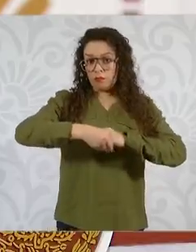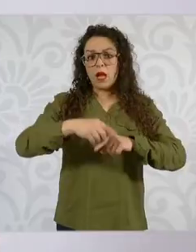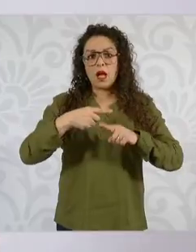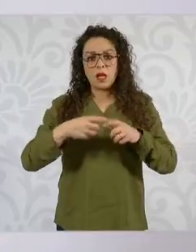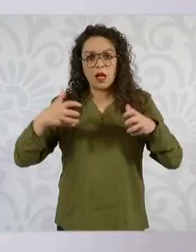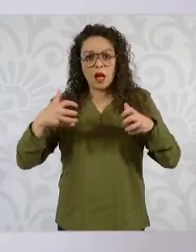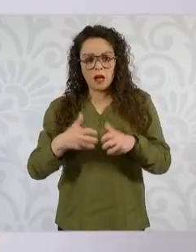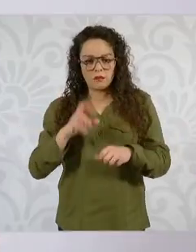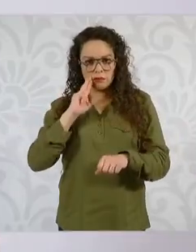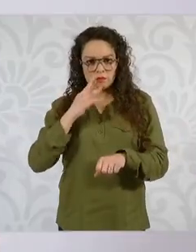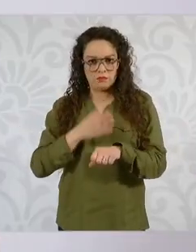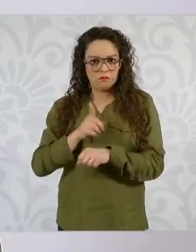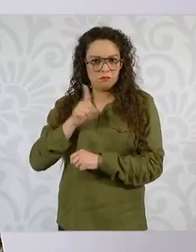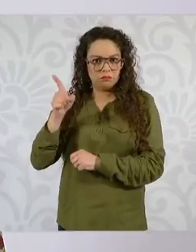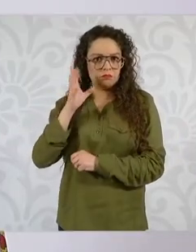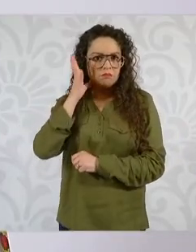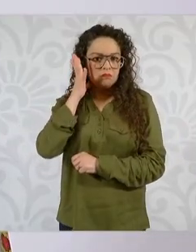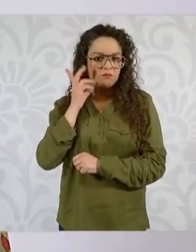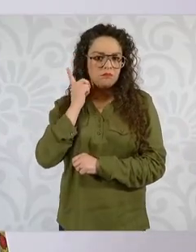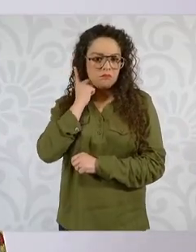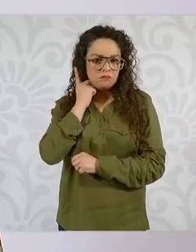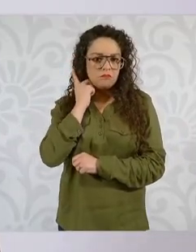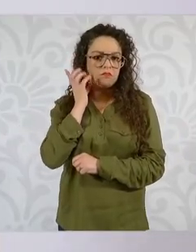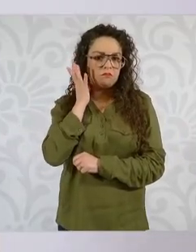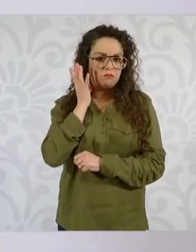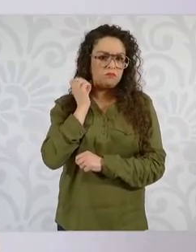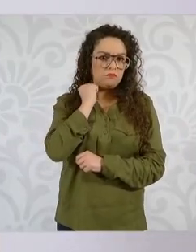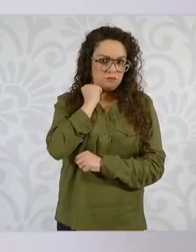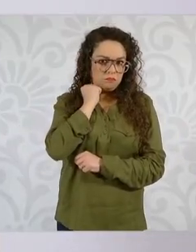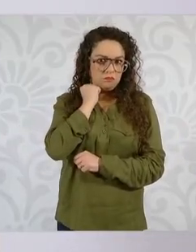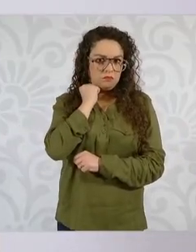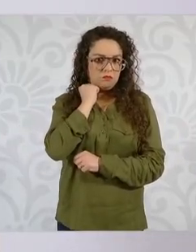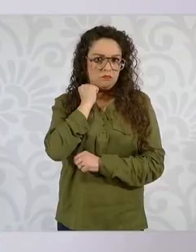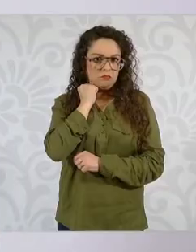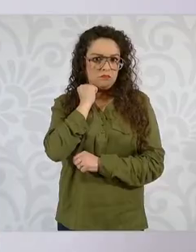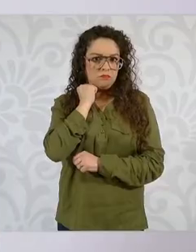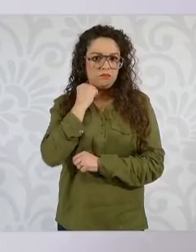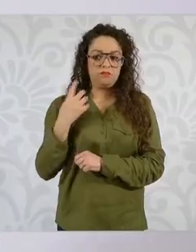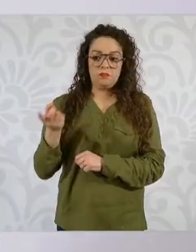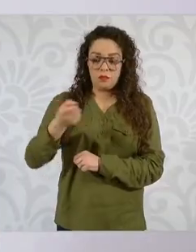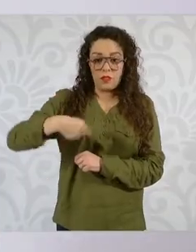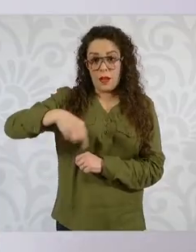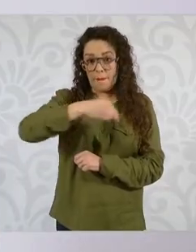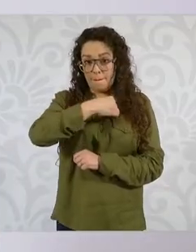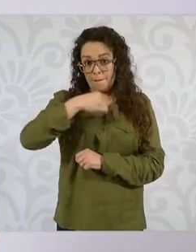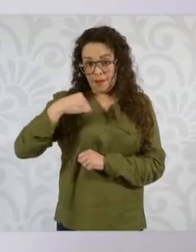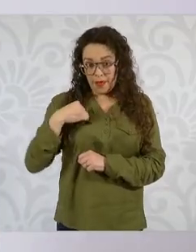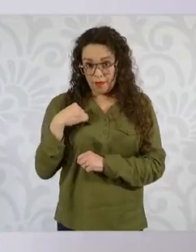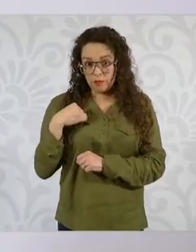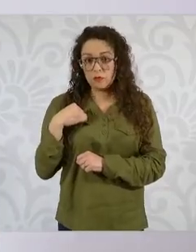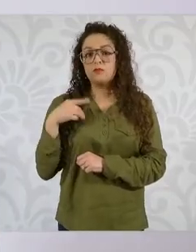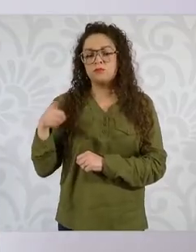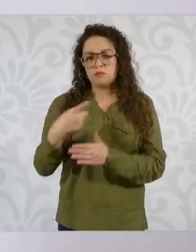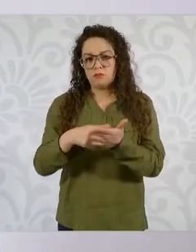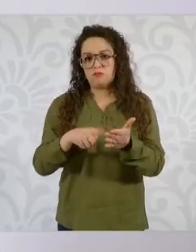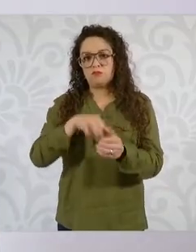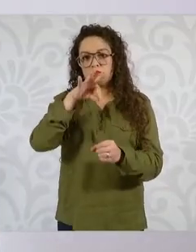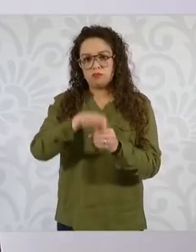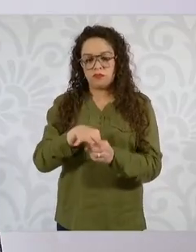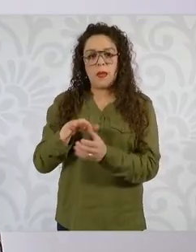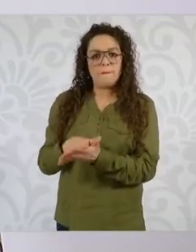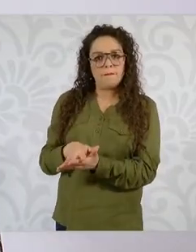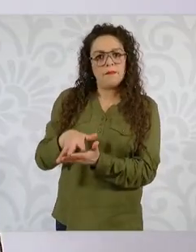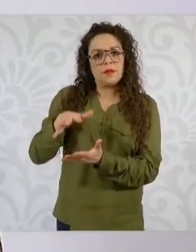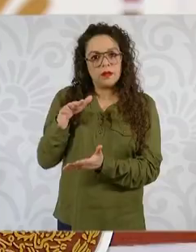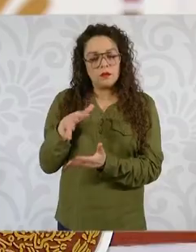de la Unión por la aprobación de dos terceras partes de sus integrantes así como la mayoría